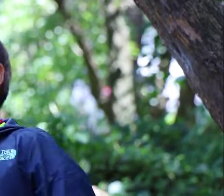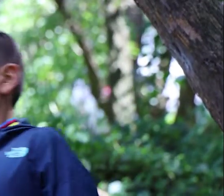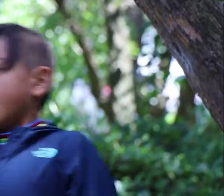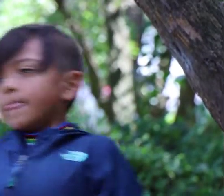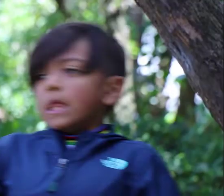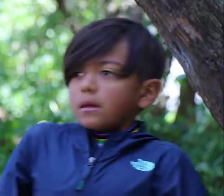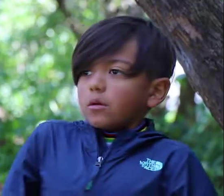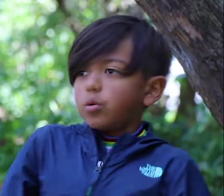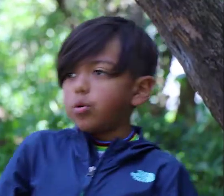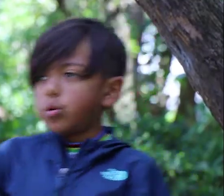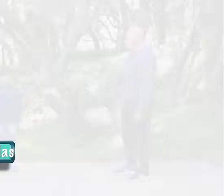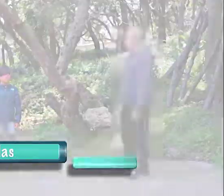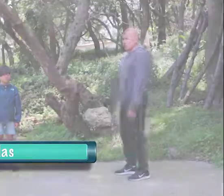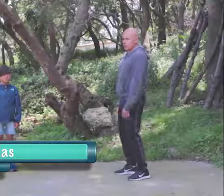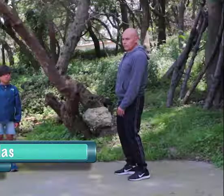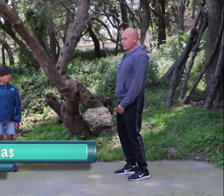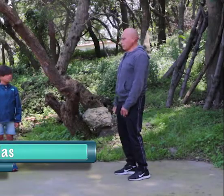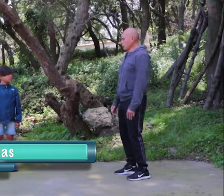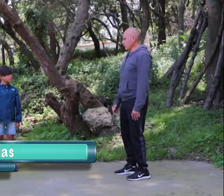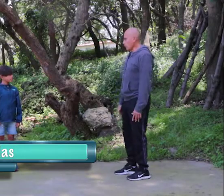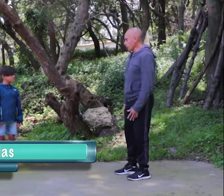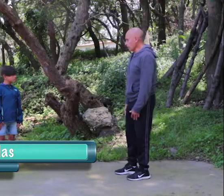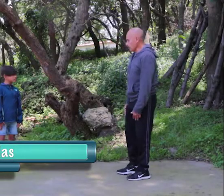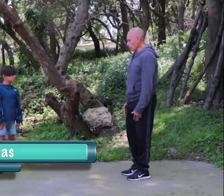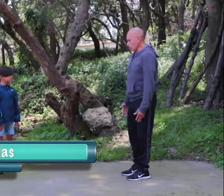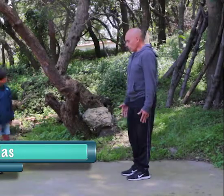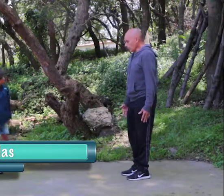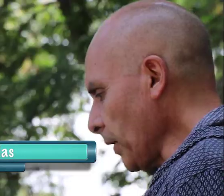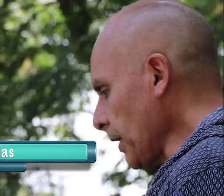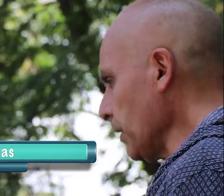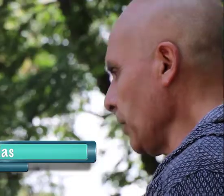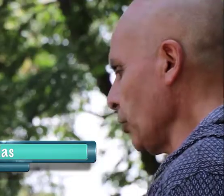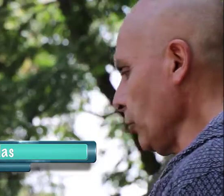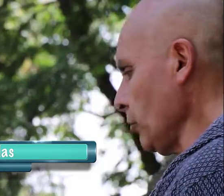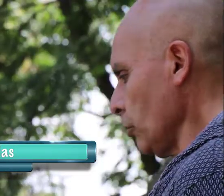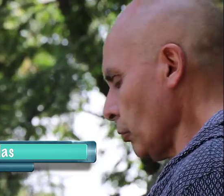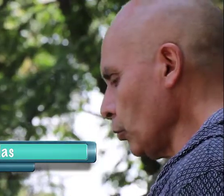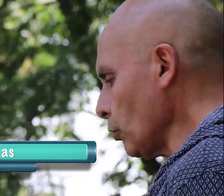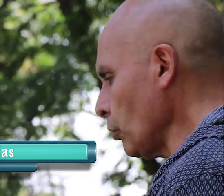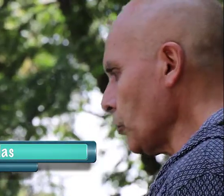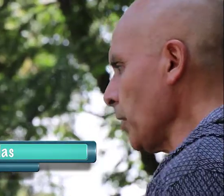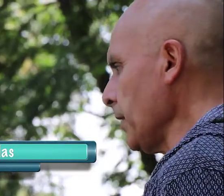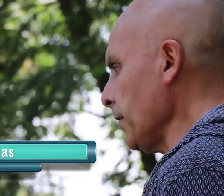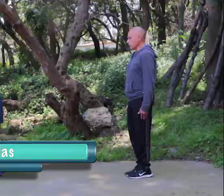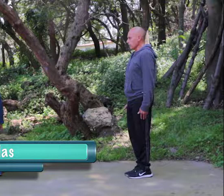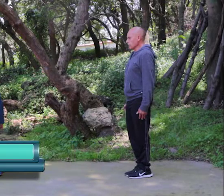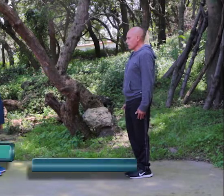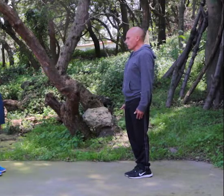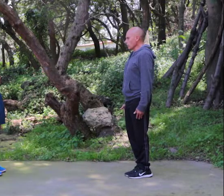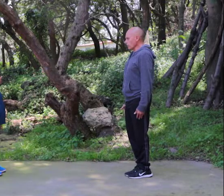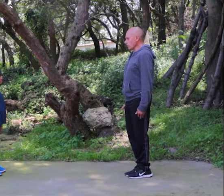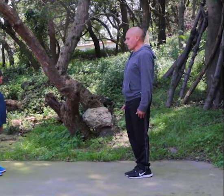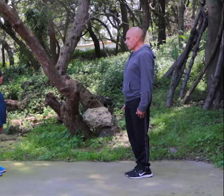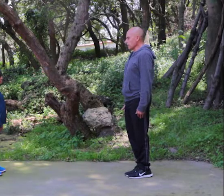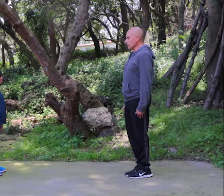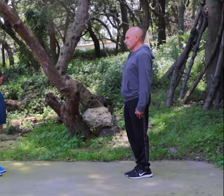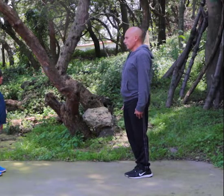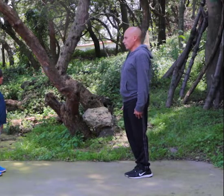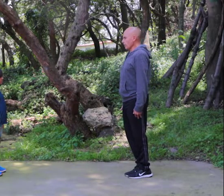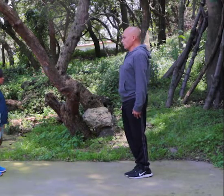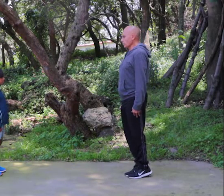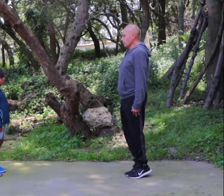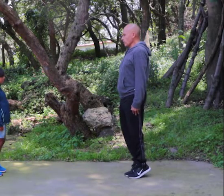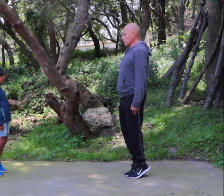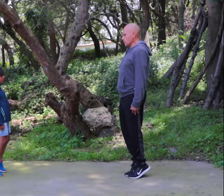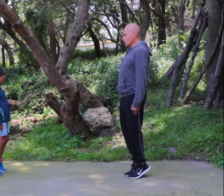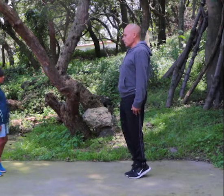respiramos, vamos a trabajar pantorrilla, nos vamos a parar derechos, juntos los pies y lo único que vamos a hacer es